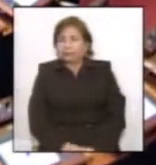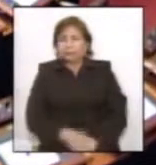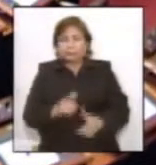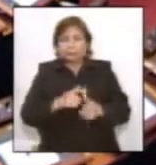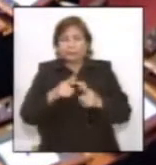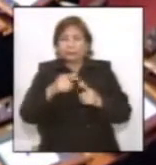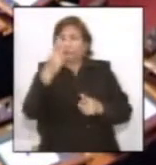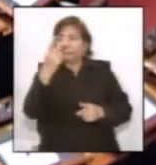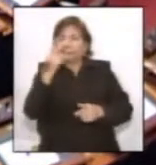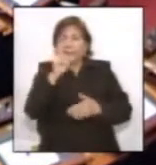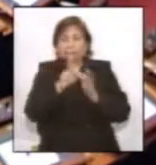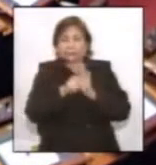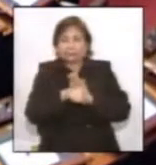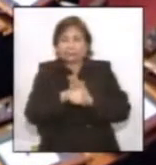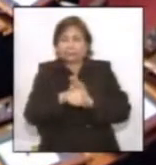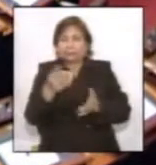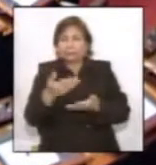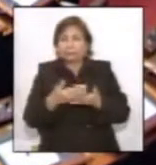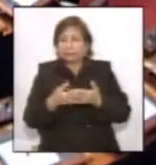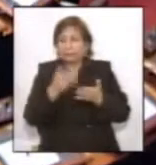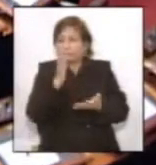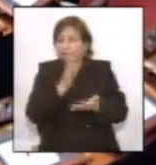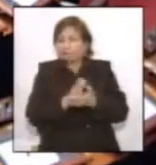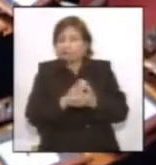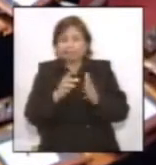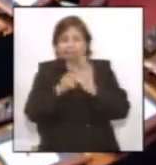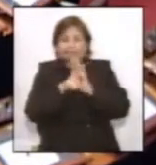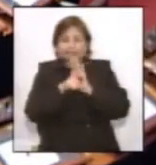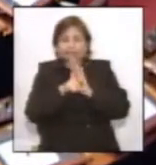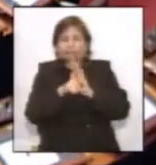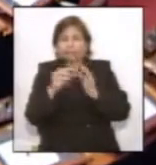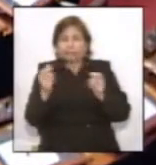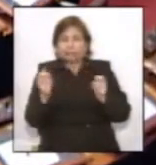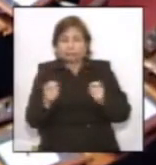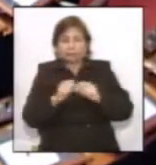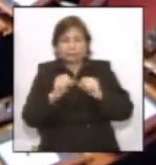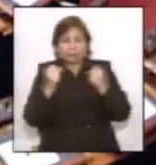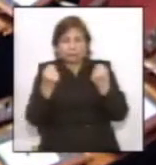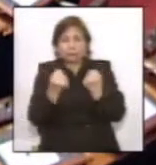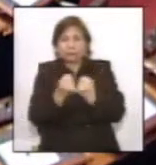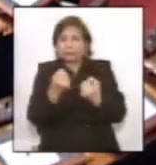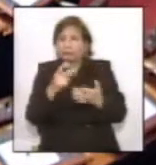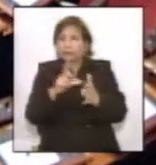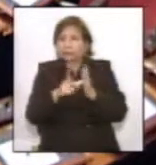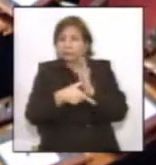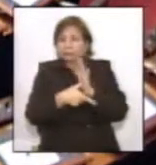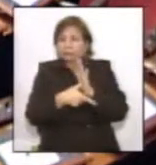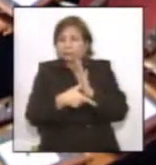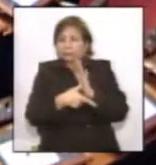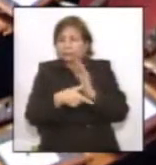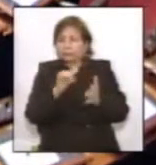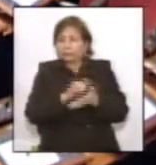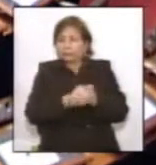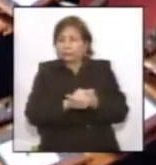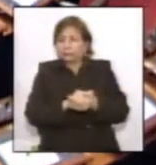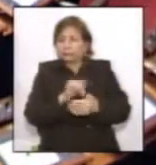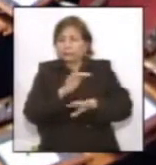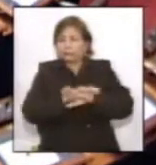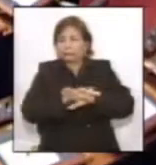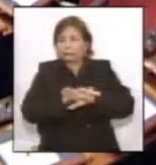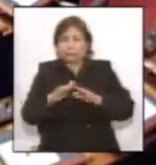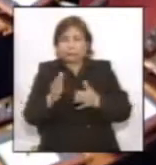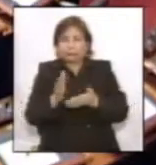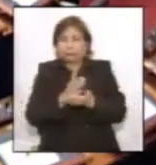Dos de la tarde con tres minutos, se suspende brevemente la sesión luego que culminara